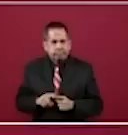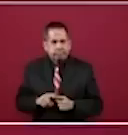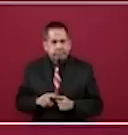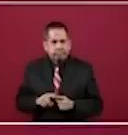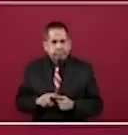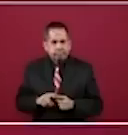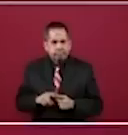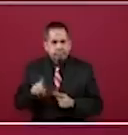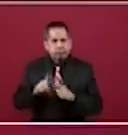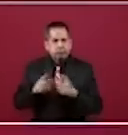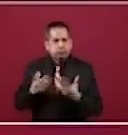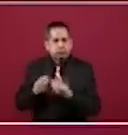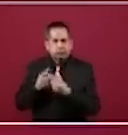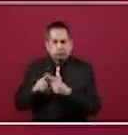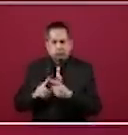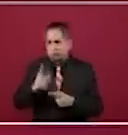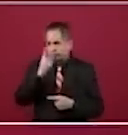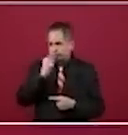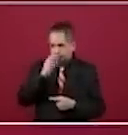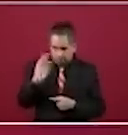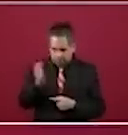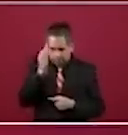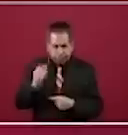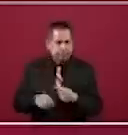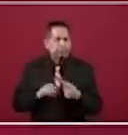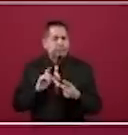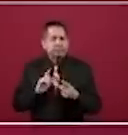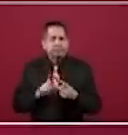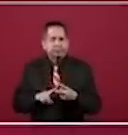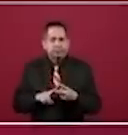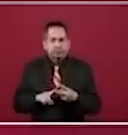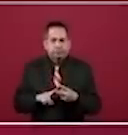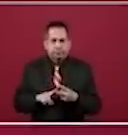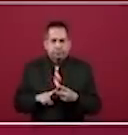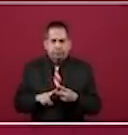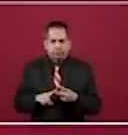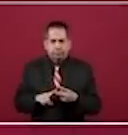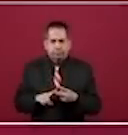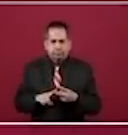donde participó la Policía Federal y